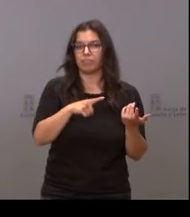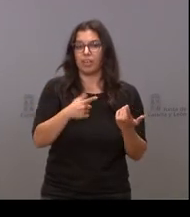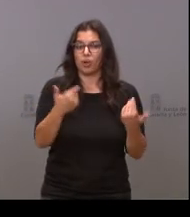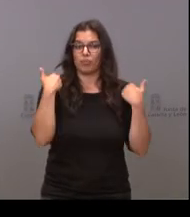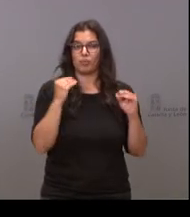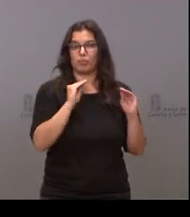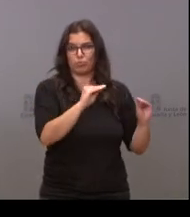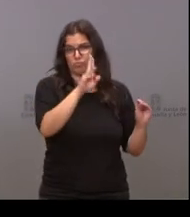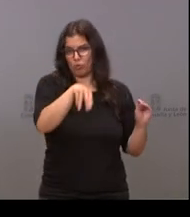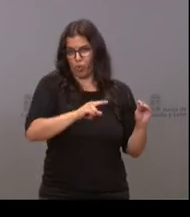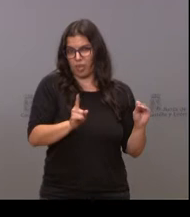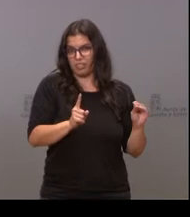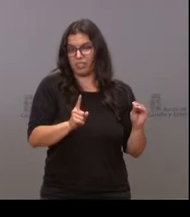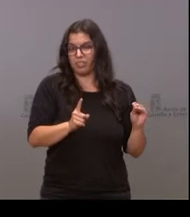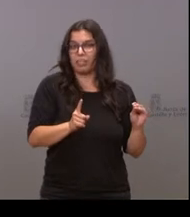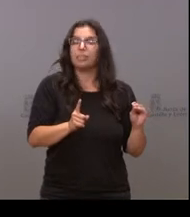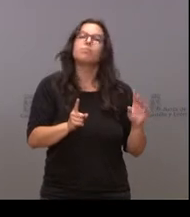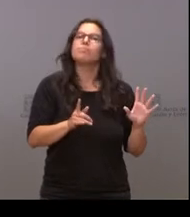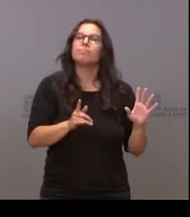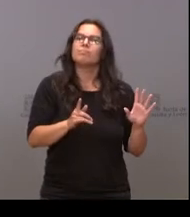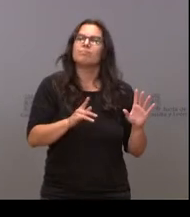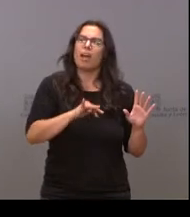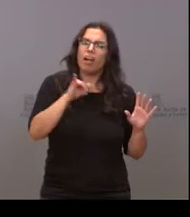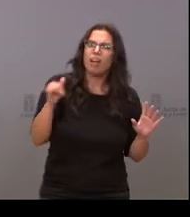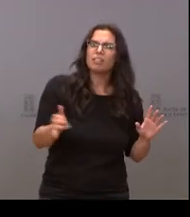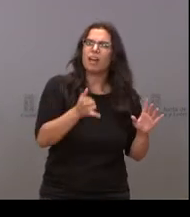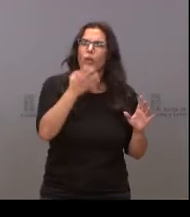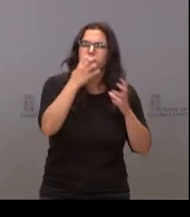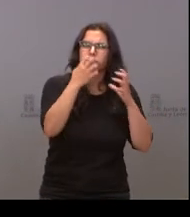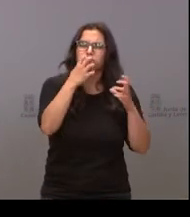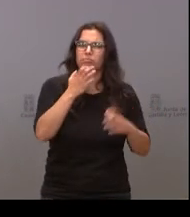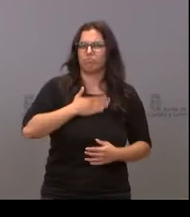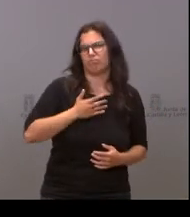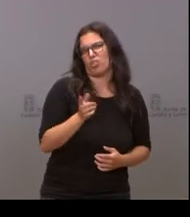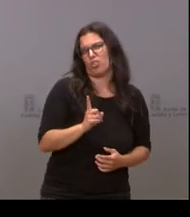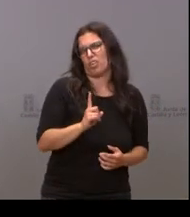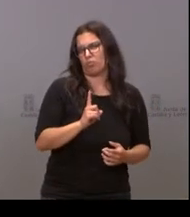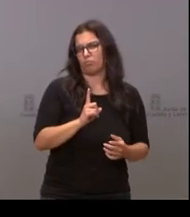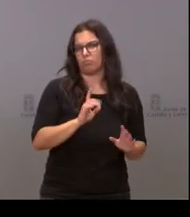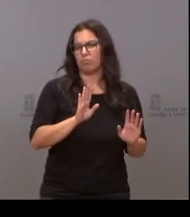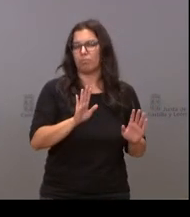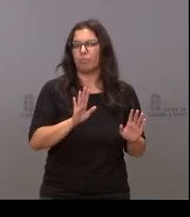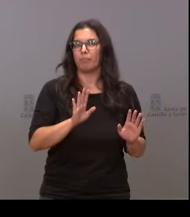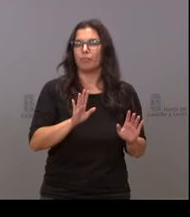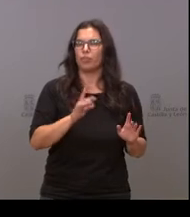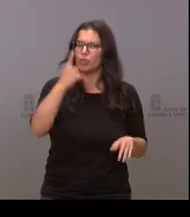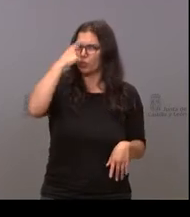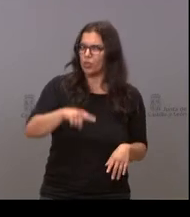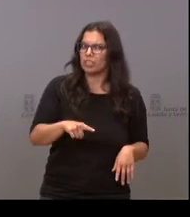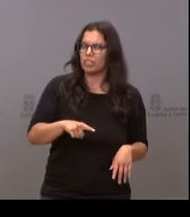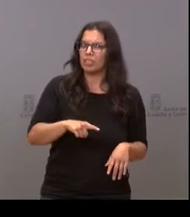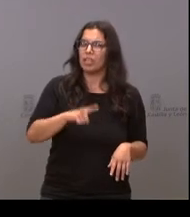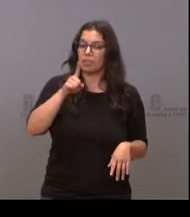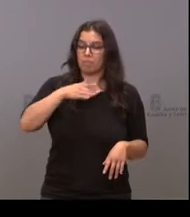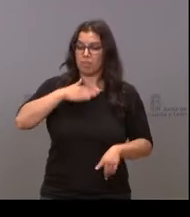suya no quiero cansarse con nuestras quejas con nuestros problemas que me consta que también son